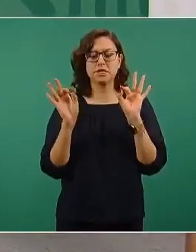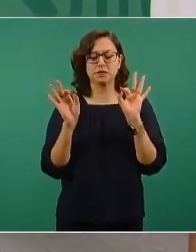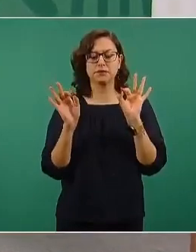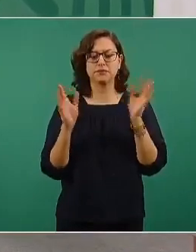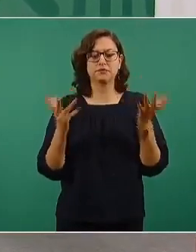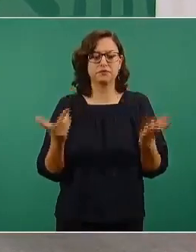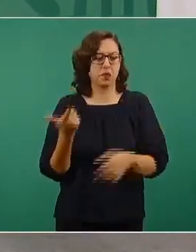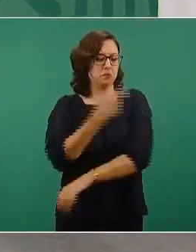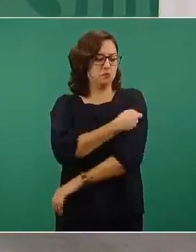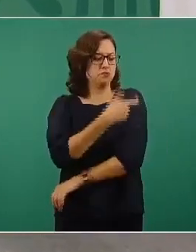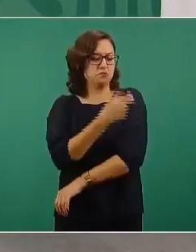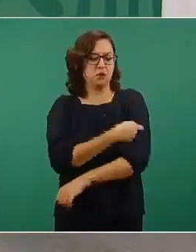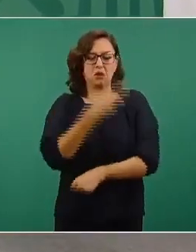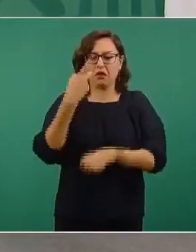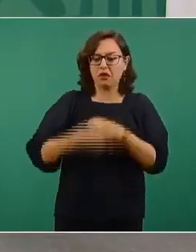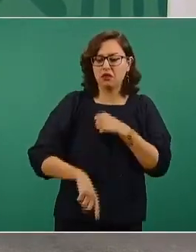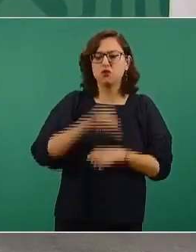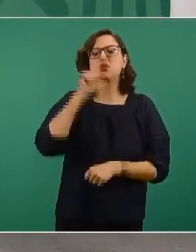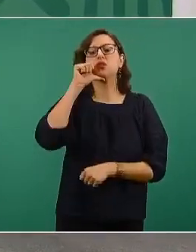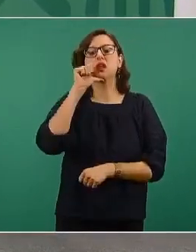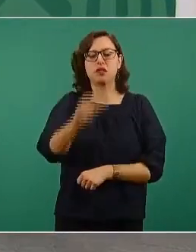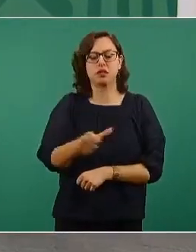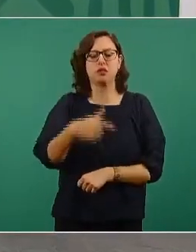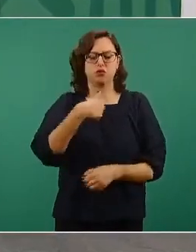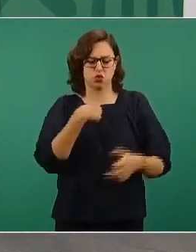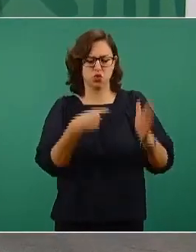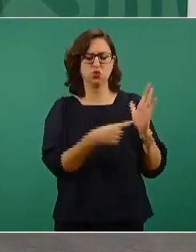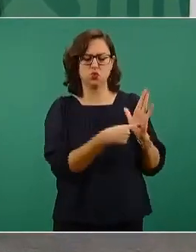la vacuna no hace mal.